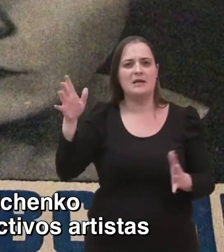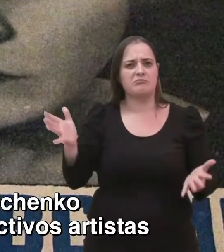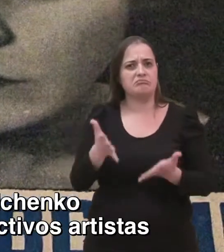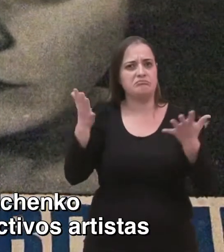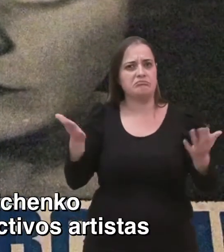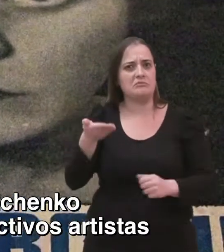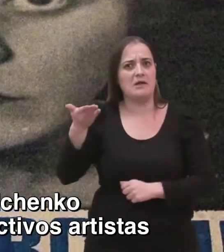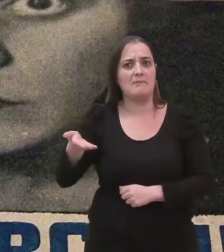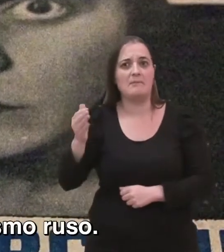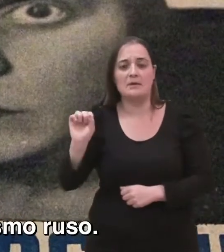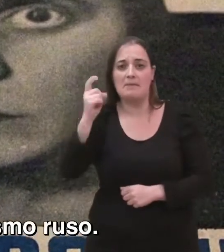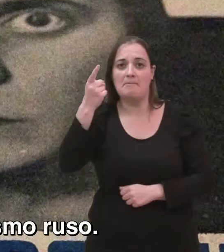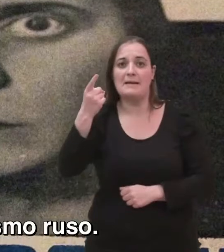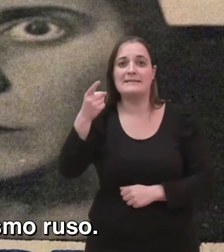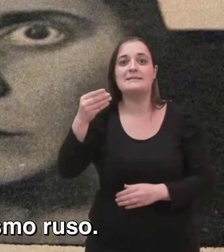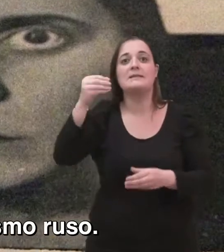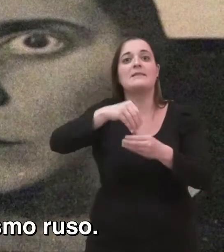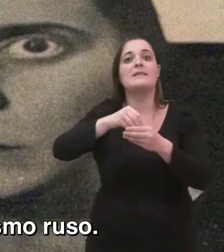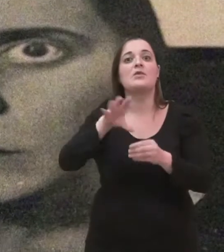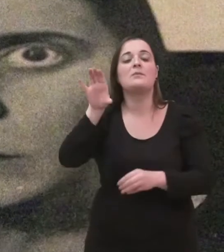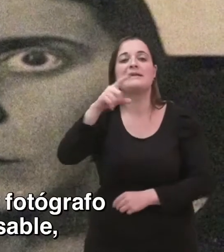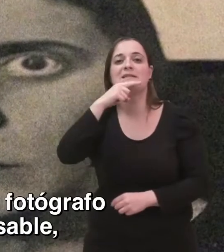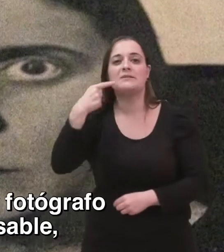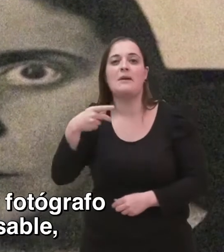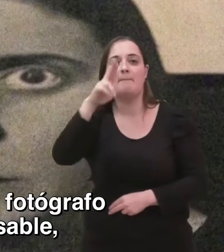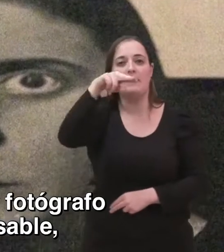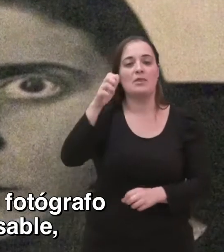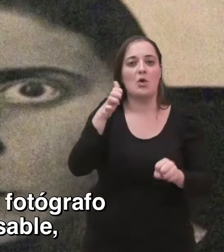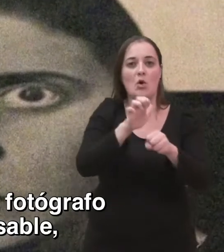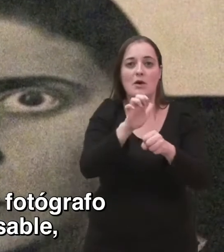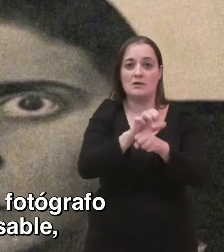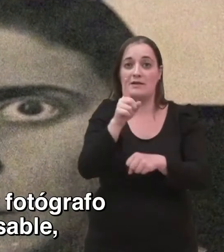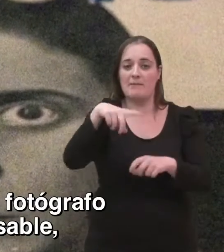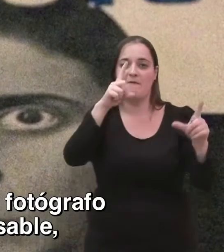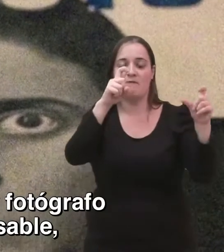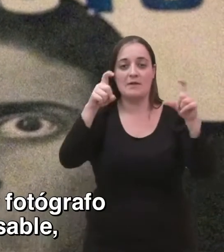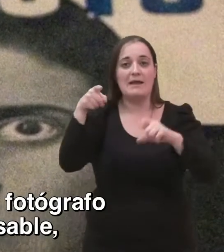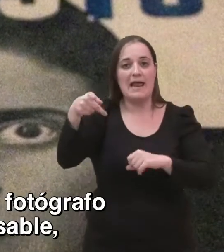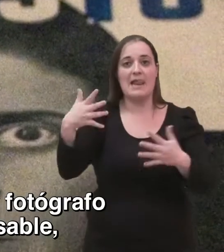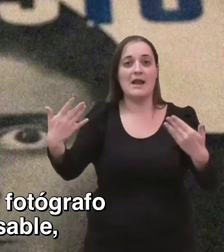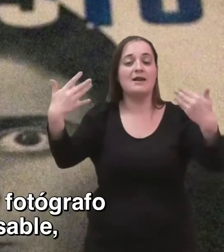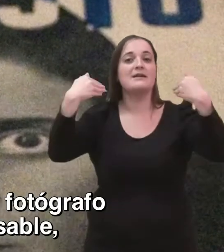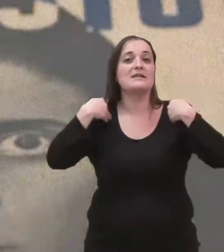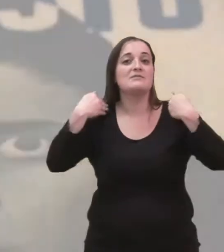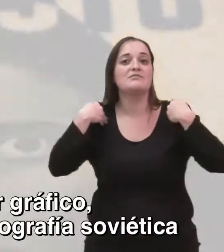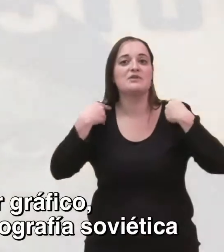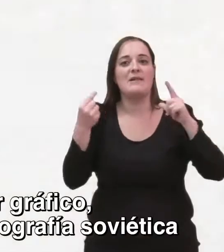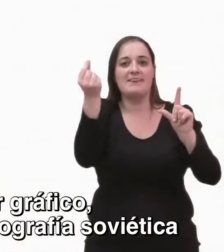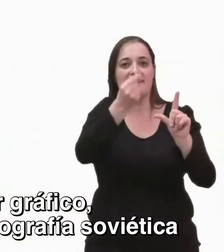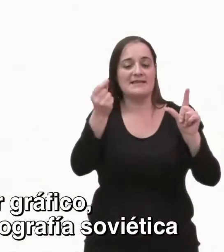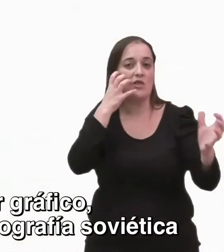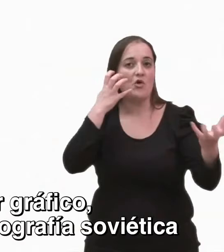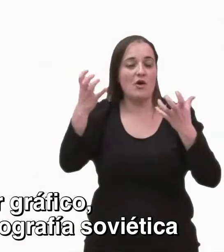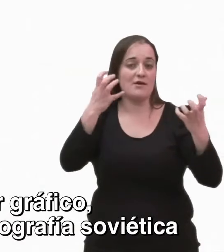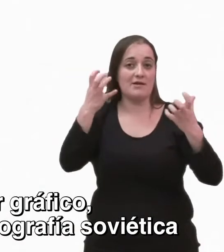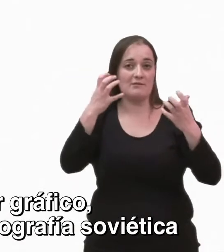más activos artistas del constructivismo ruso. Pintor, escultor y fotógrafo, es el responsable, como